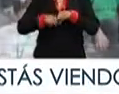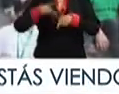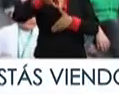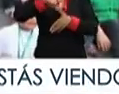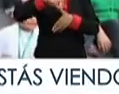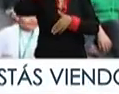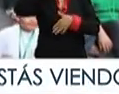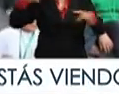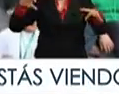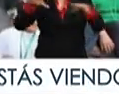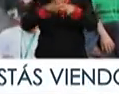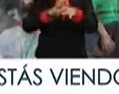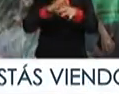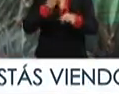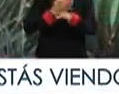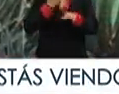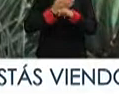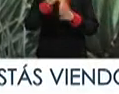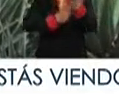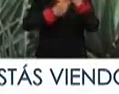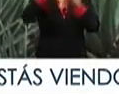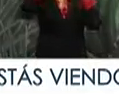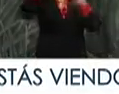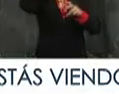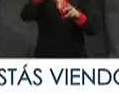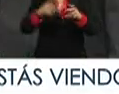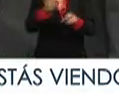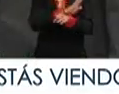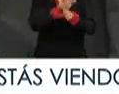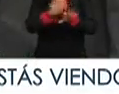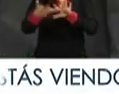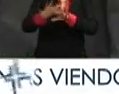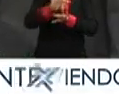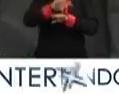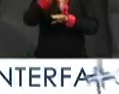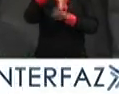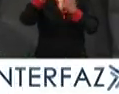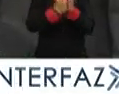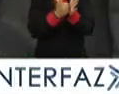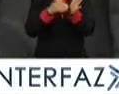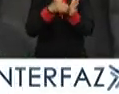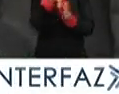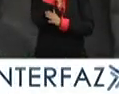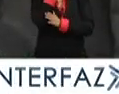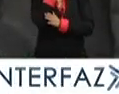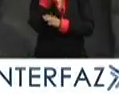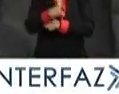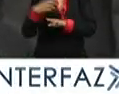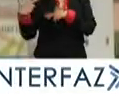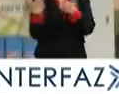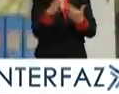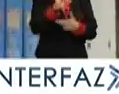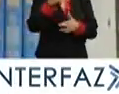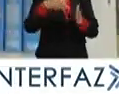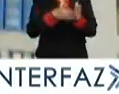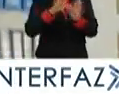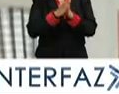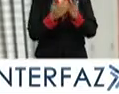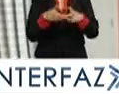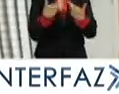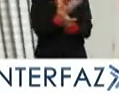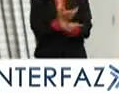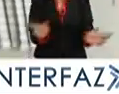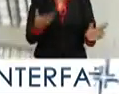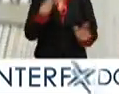Latina con México. Actualmente el programa México ha beneficiado a poco más de 52 mil estudiantes, se han donado 40 mil libros, se